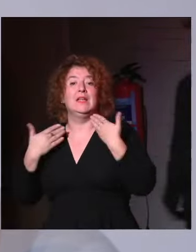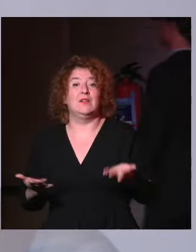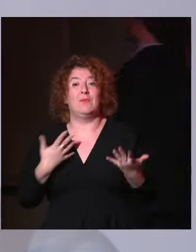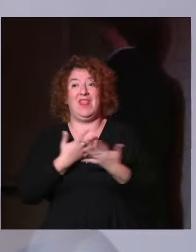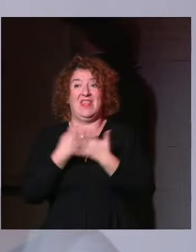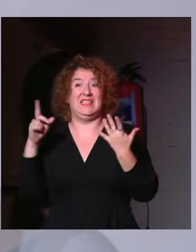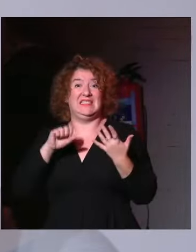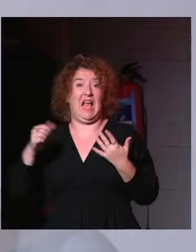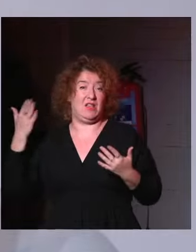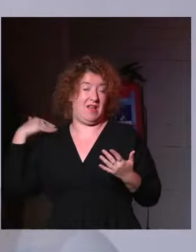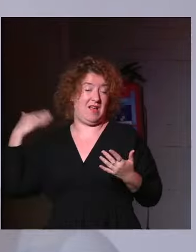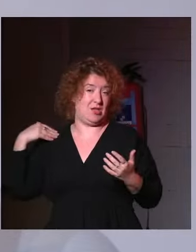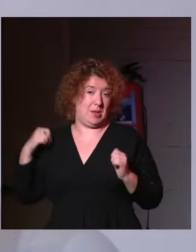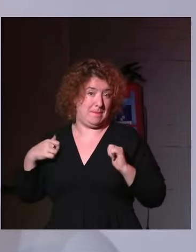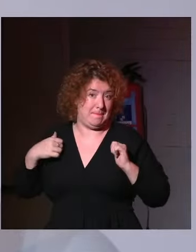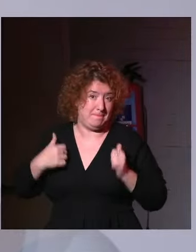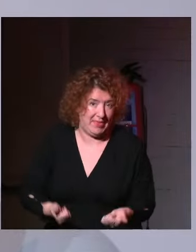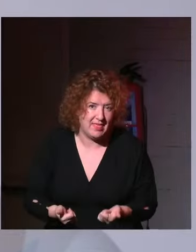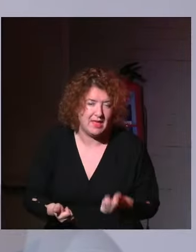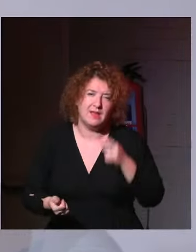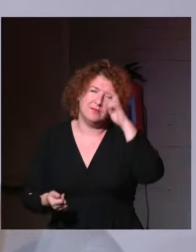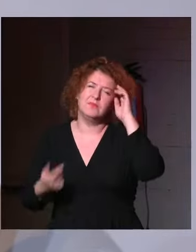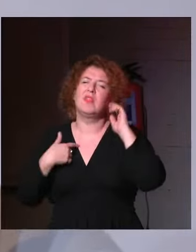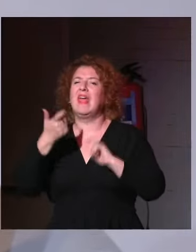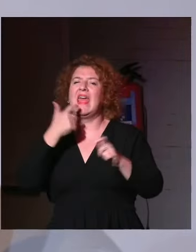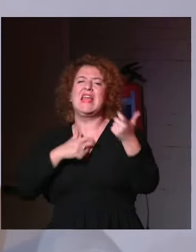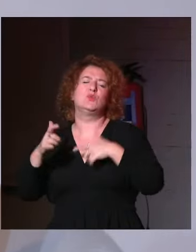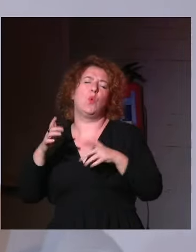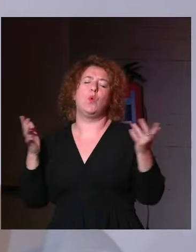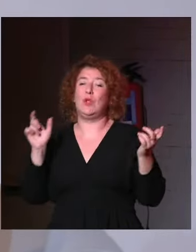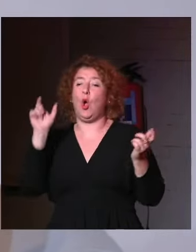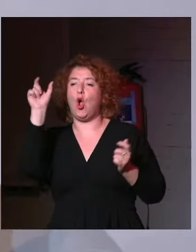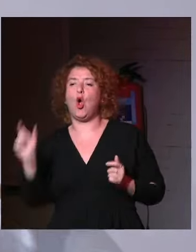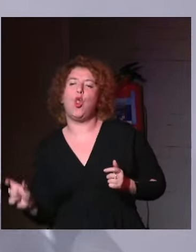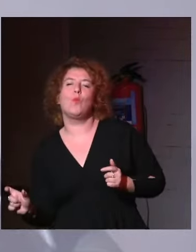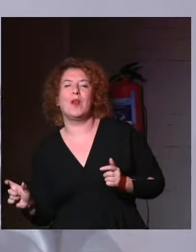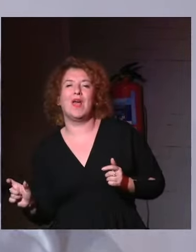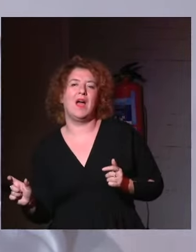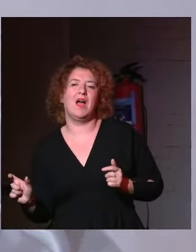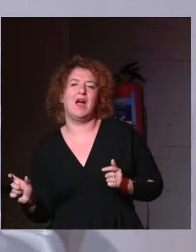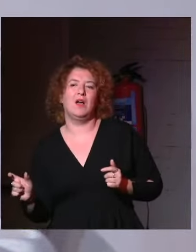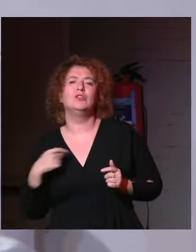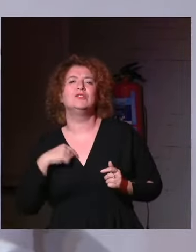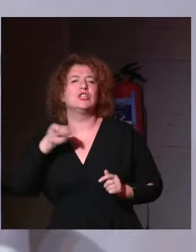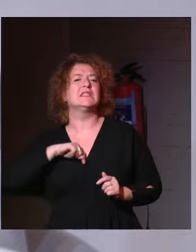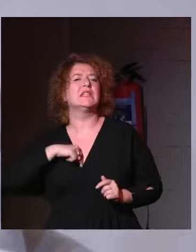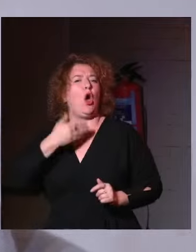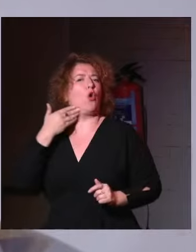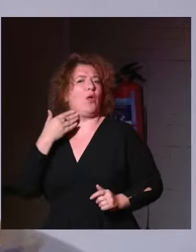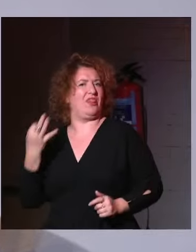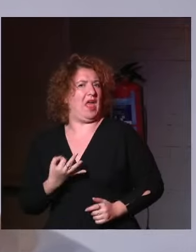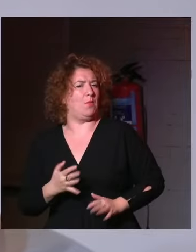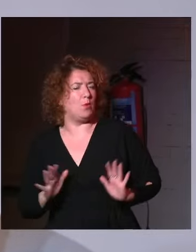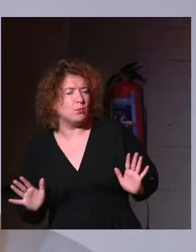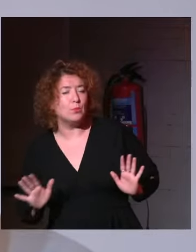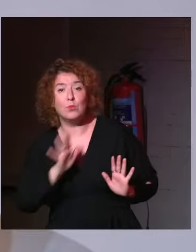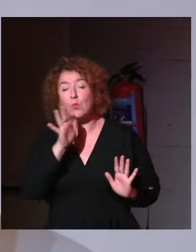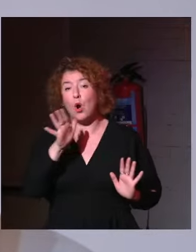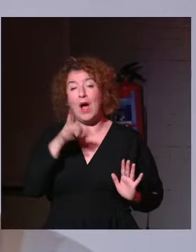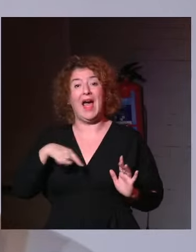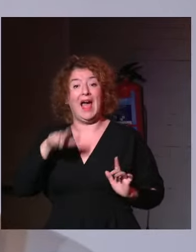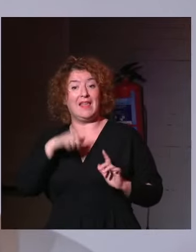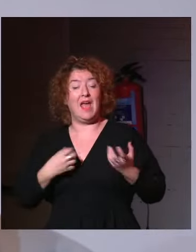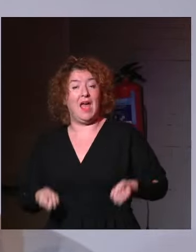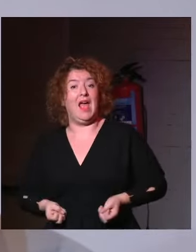16 años a mí me decían que los insultos en la columna eran algo de lo que yo debía estar orgullosa Si la gente tenía una reacción